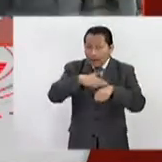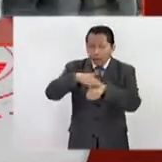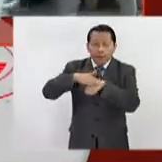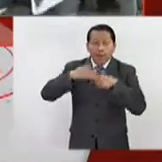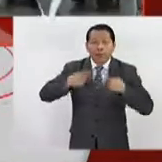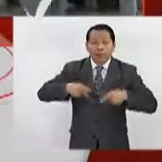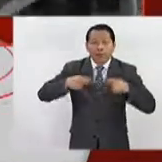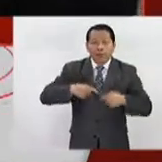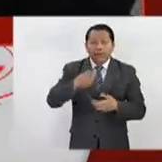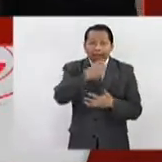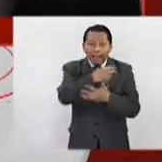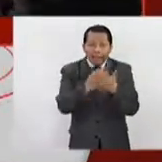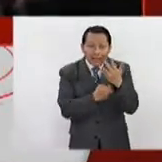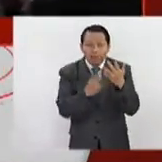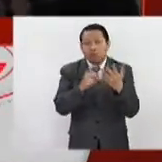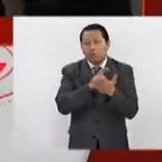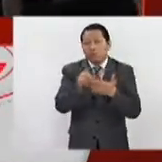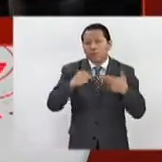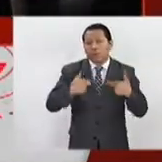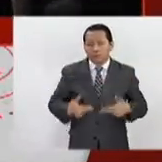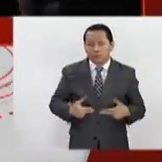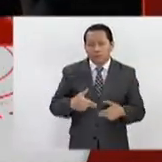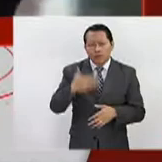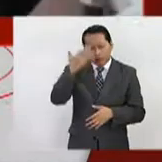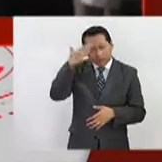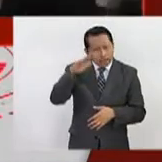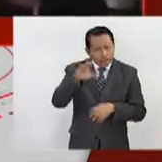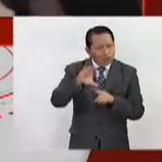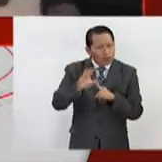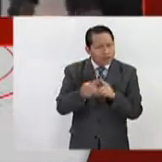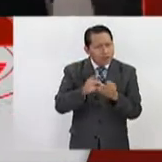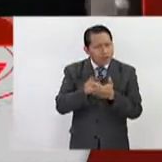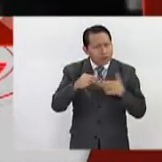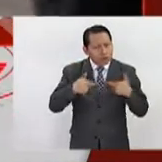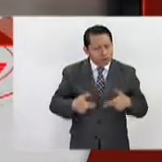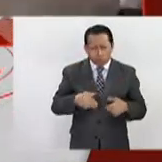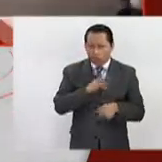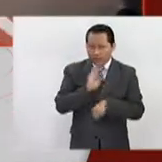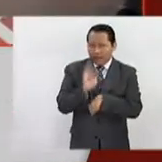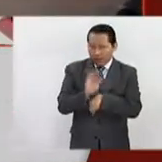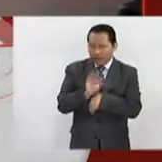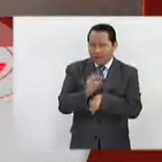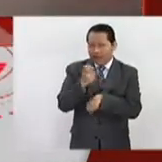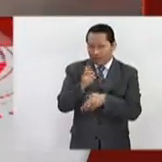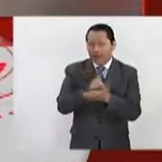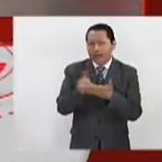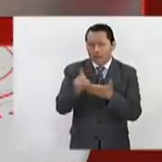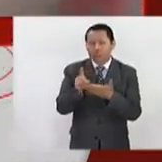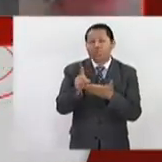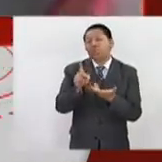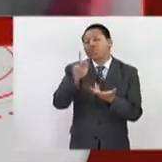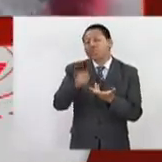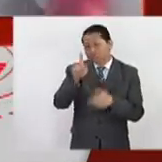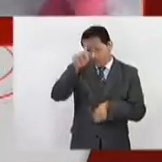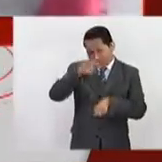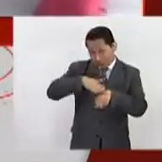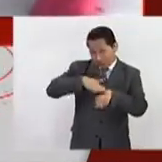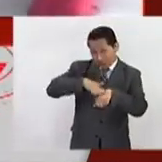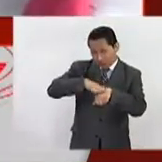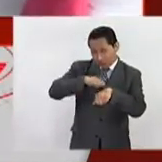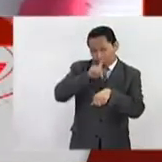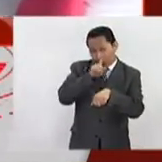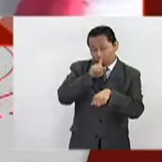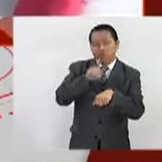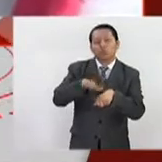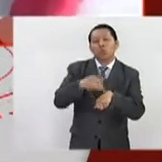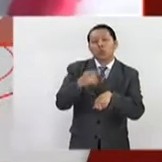son derechos humanos y saber que la Comisión es un organismo que puede defender estos derechos. Si no se presentan muchas recomendaciones en estos temas